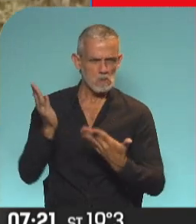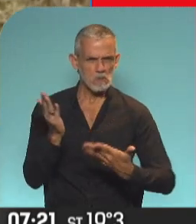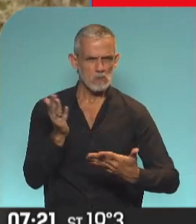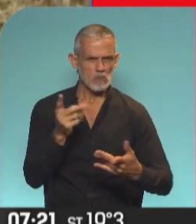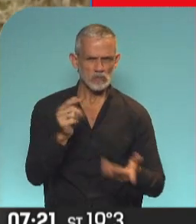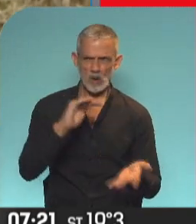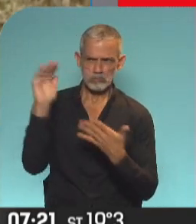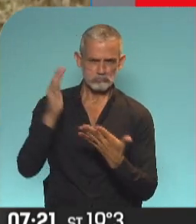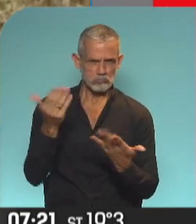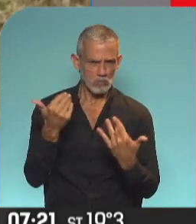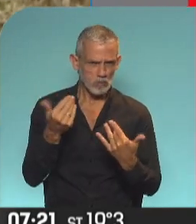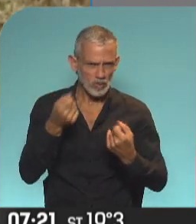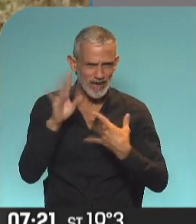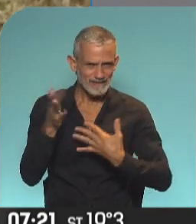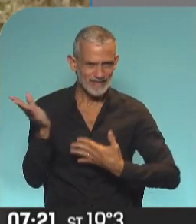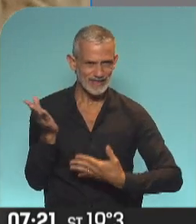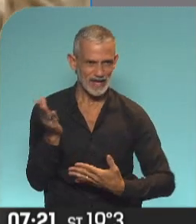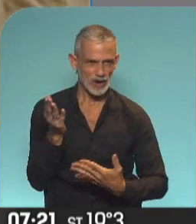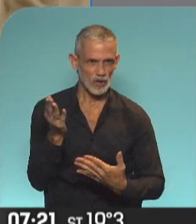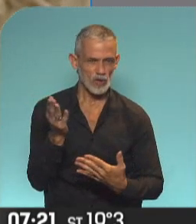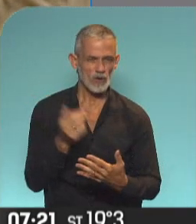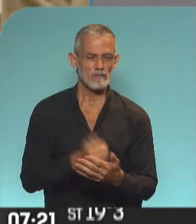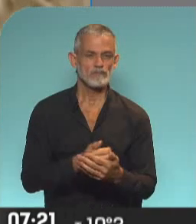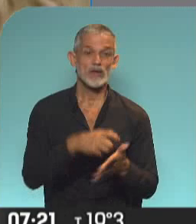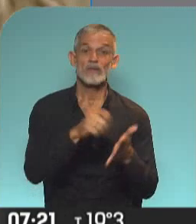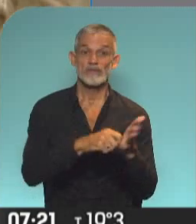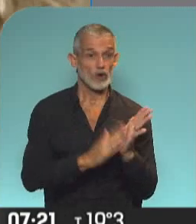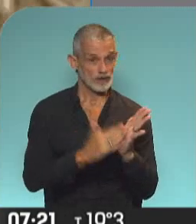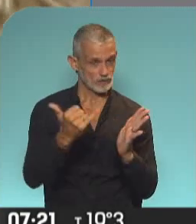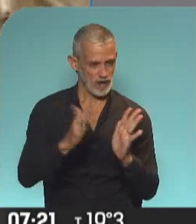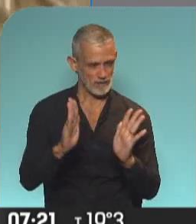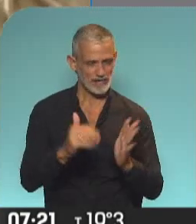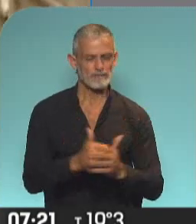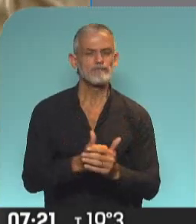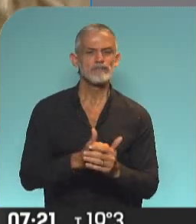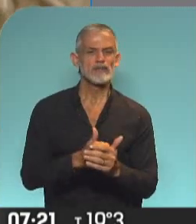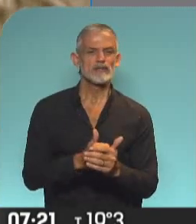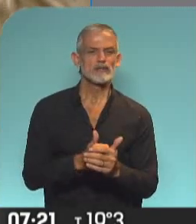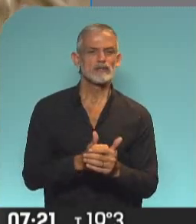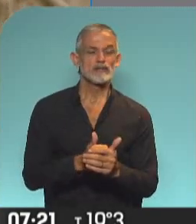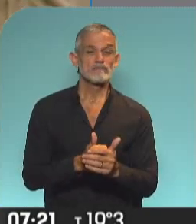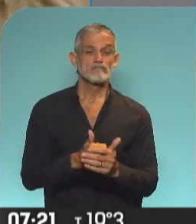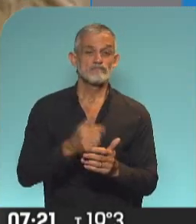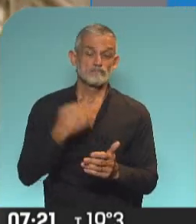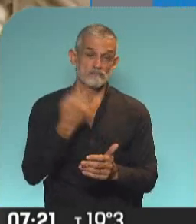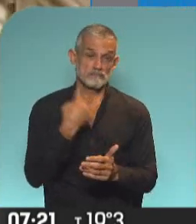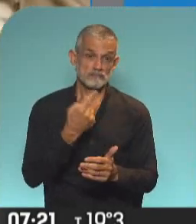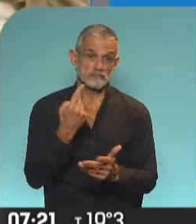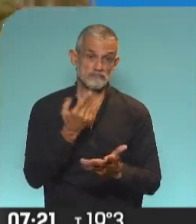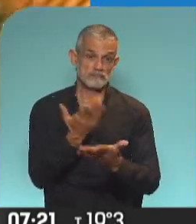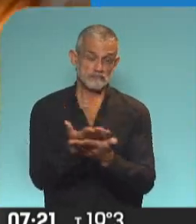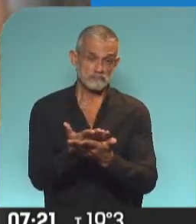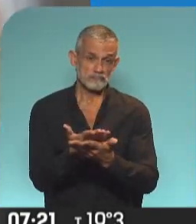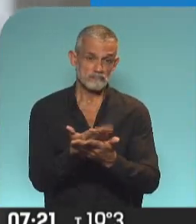entrega de maíz a contratos ya firmados. Entonces, lo que propuso el